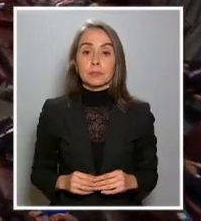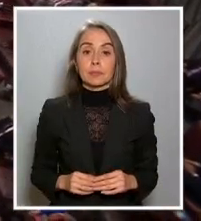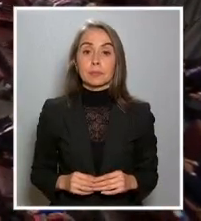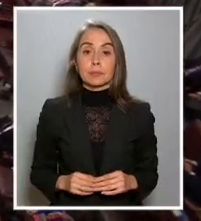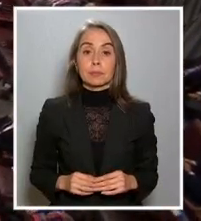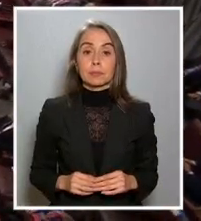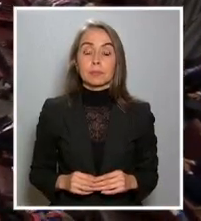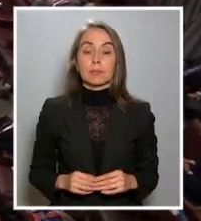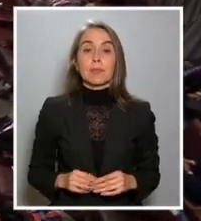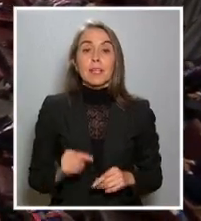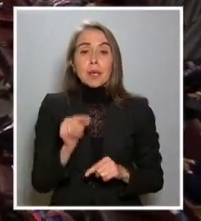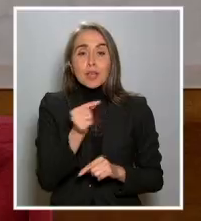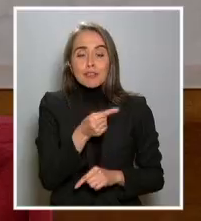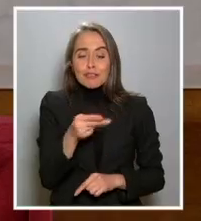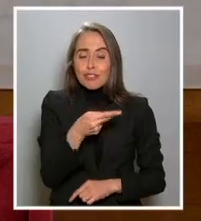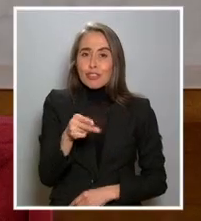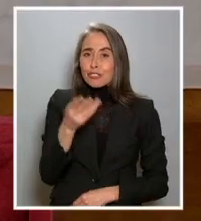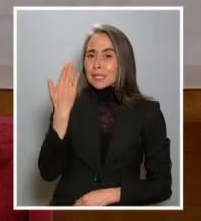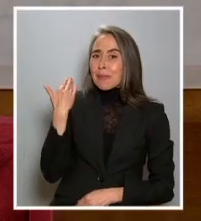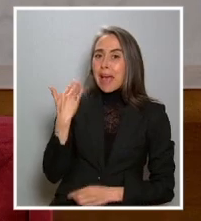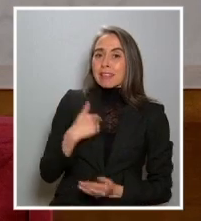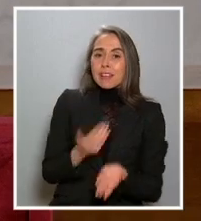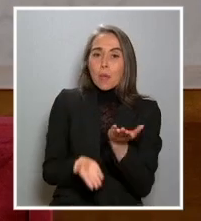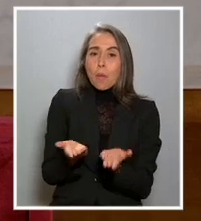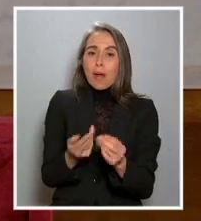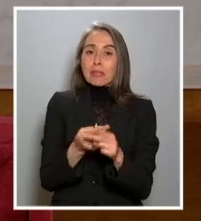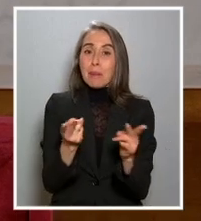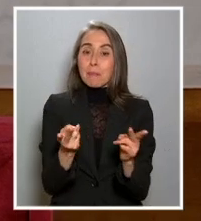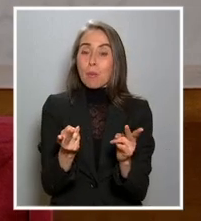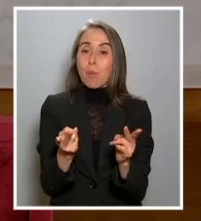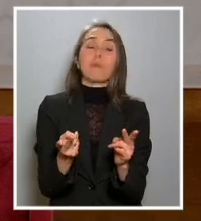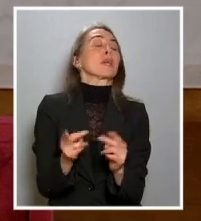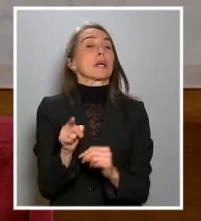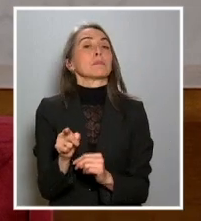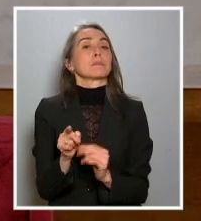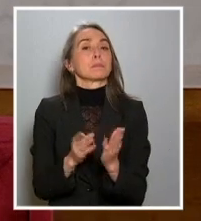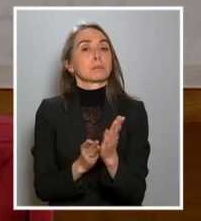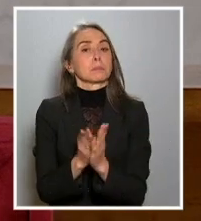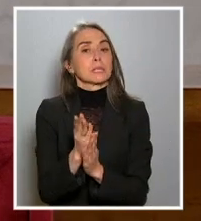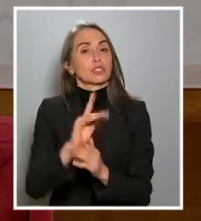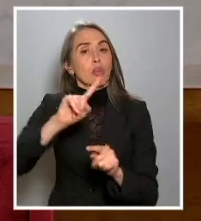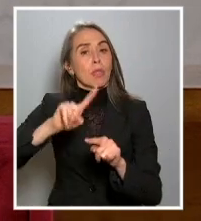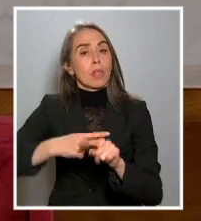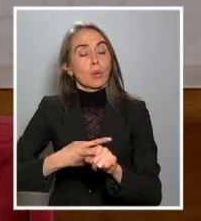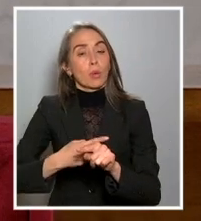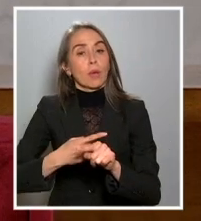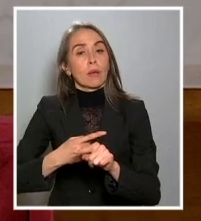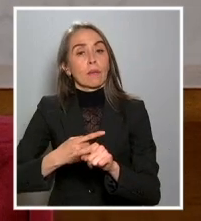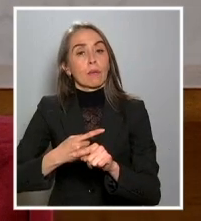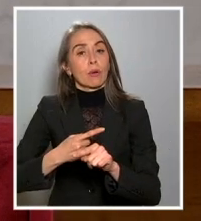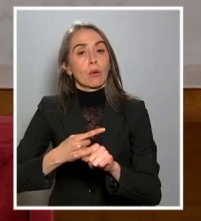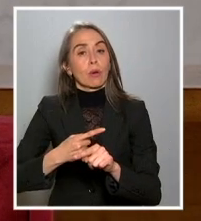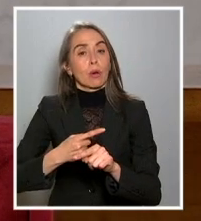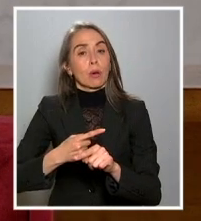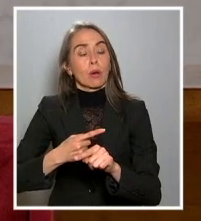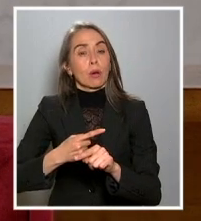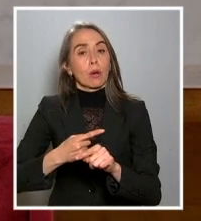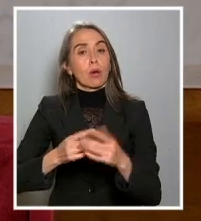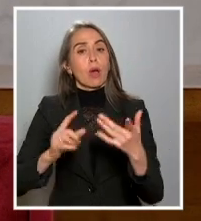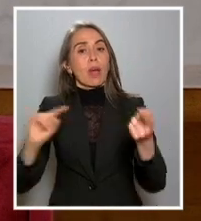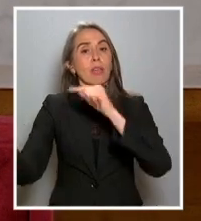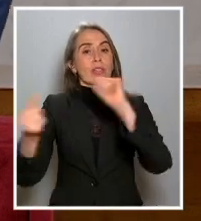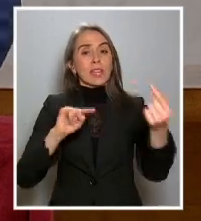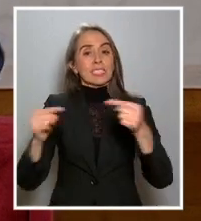en las semanas previas a esta cuenta pública, se abrió nuevamente un amplio debate